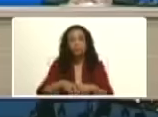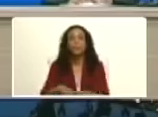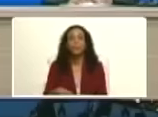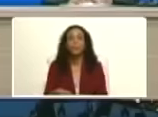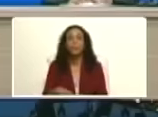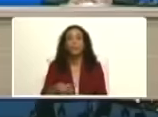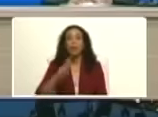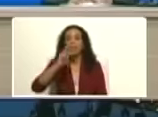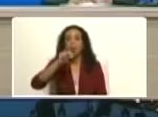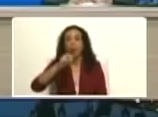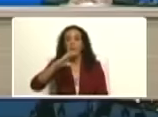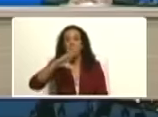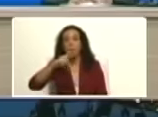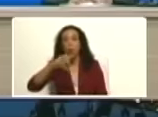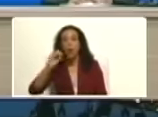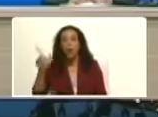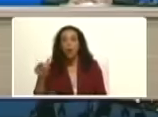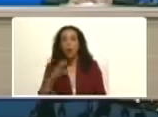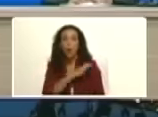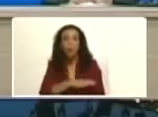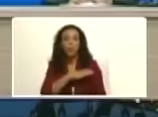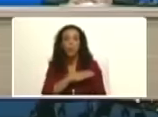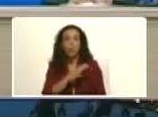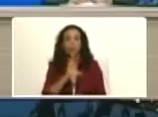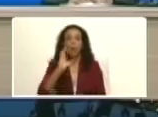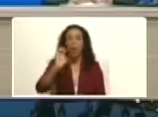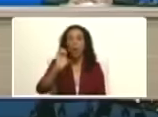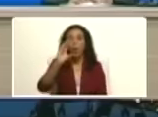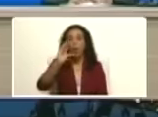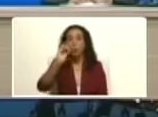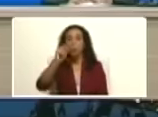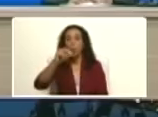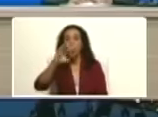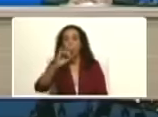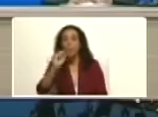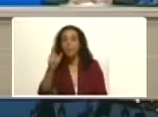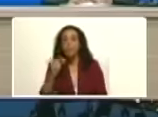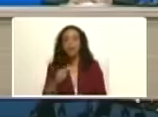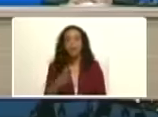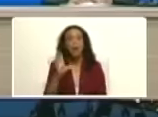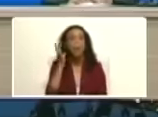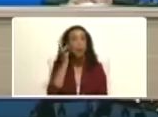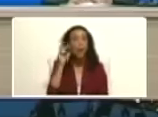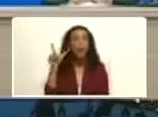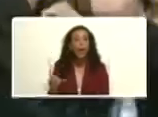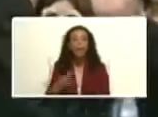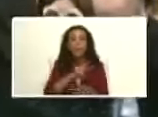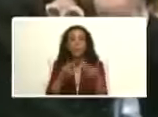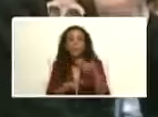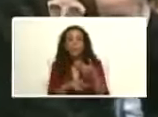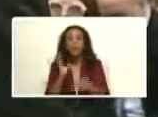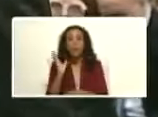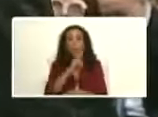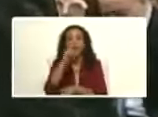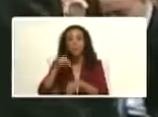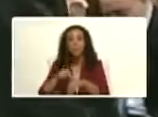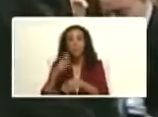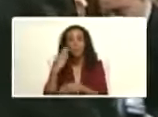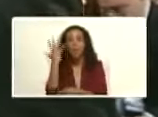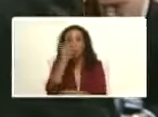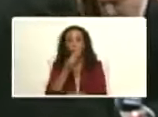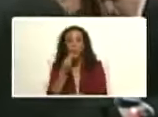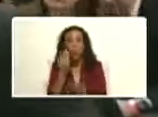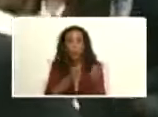Ernesto, Maduro Guerra de la Comisión de Economía, la diputada América Salazar, vicepresidenta de la Asamblea Nacional, la